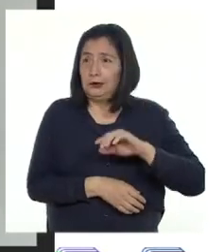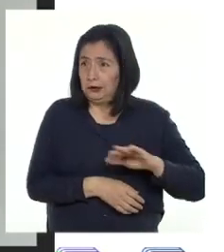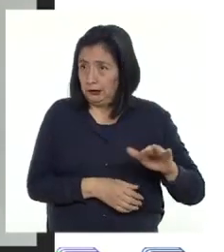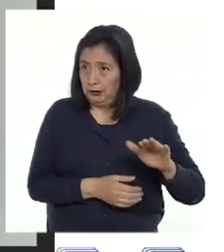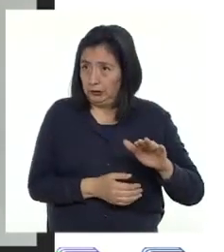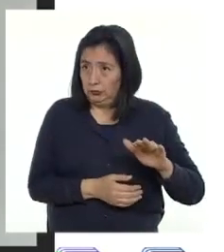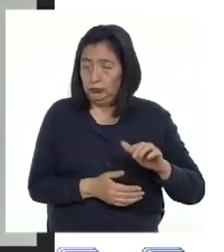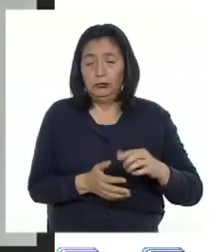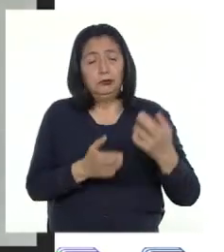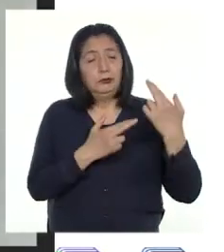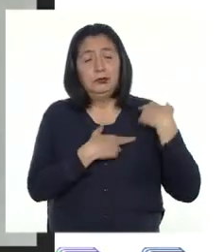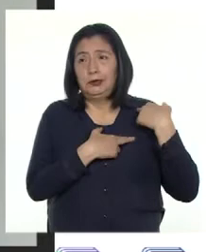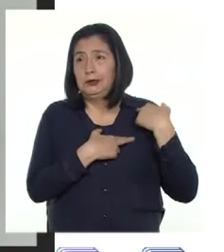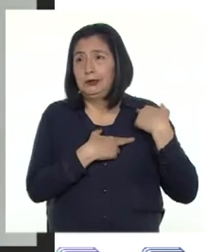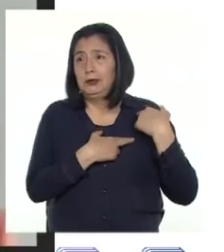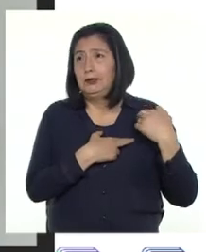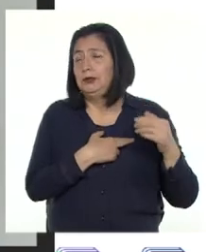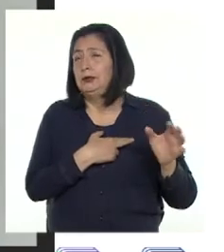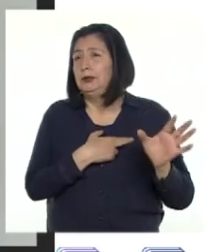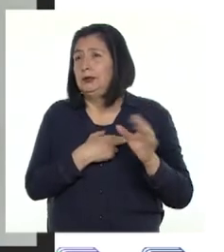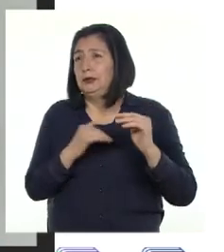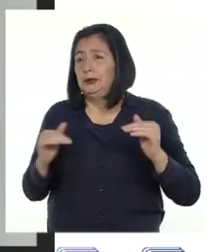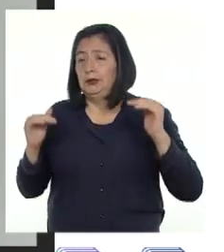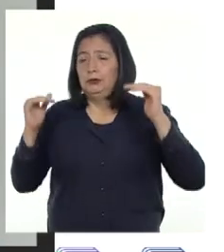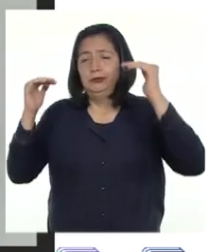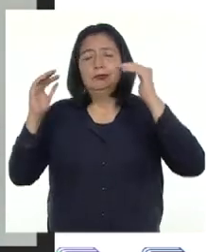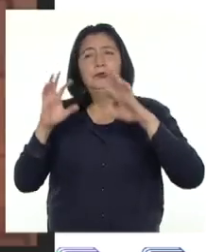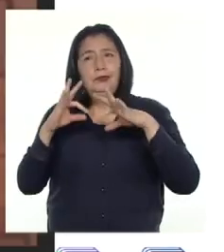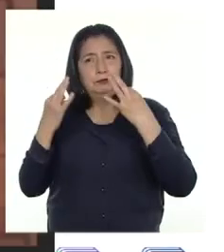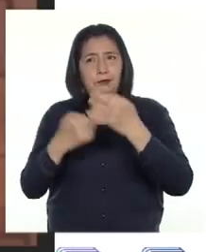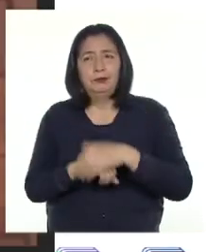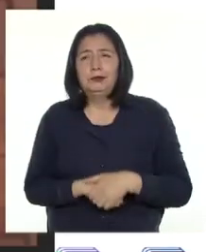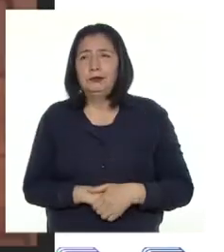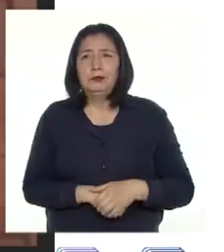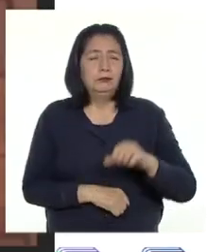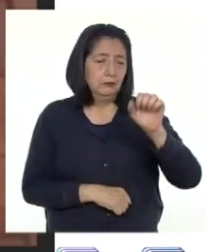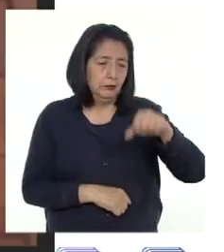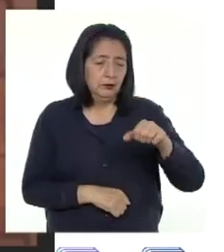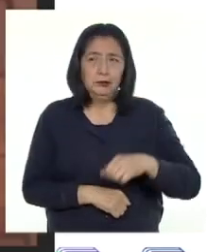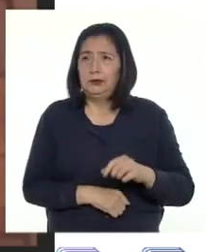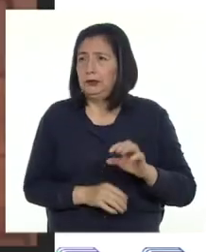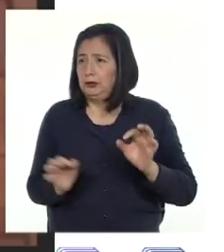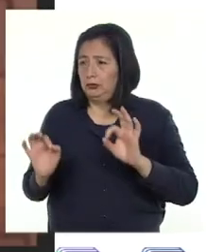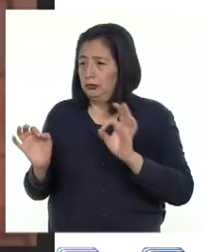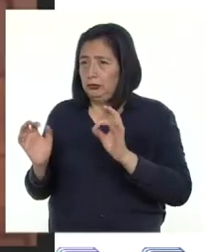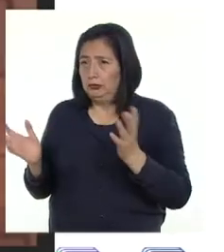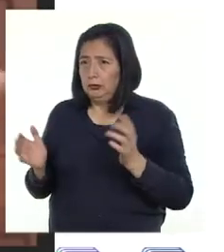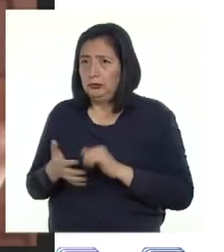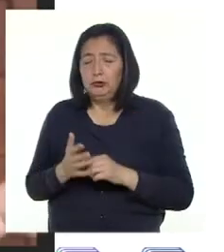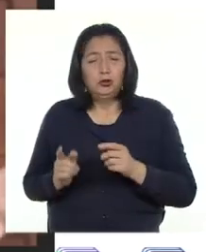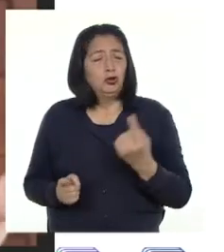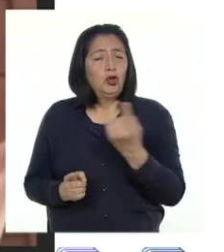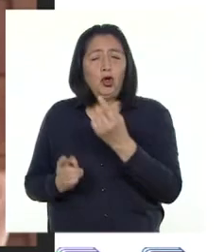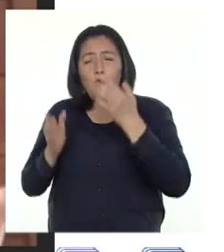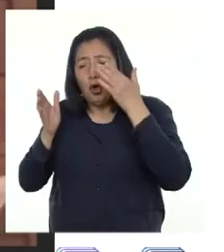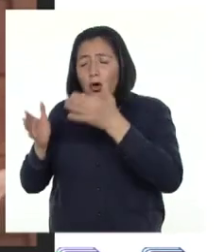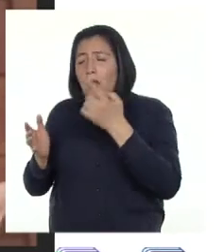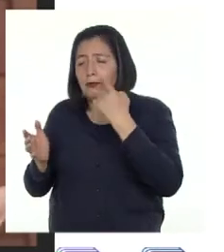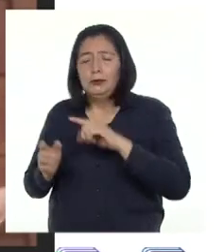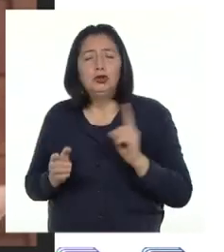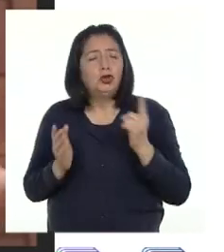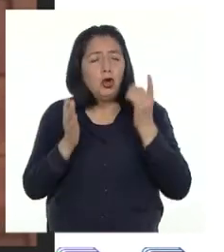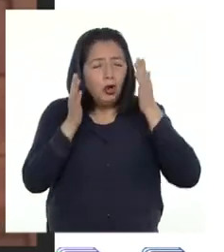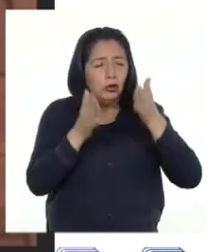niños es responsabilidad de los adultos de la familia. Sí, ninguna actividad es exclusiva para los hombres o